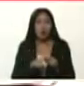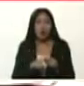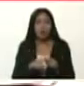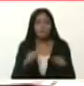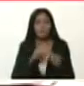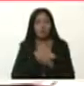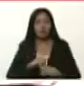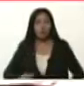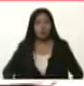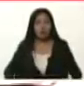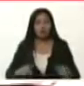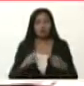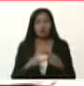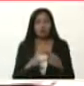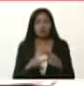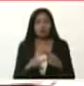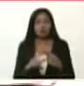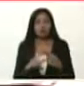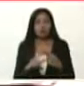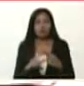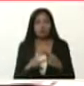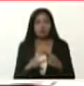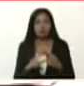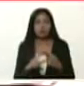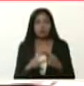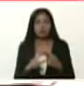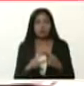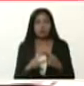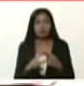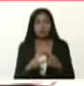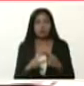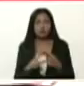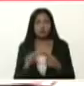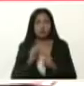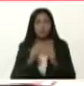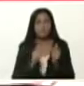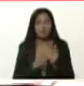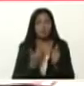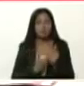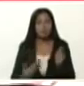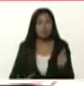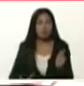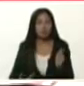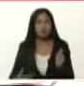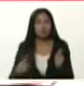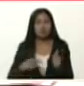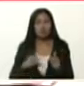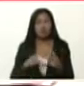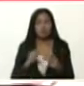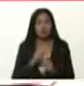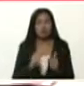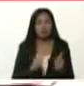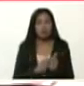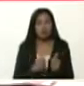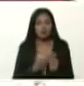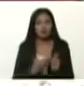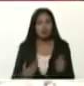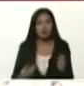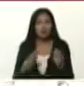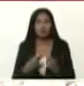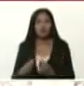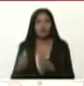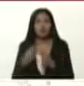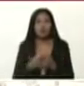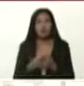Portuguesa. Aquí están, señora vicepresidenta, señor vicepresidente de Economía, den